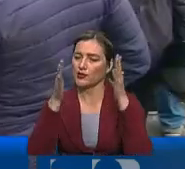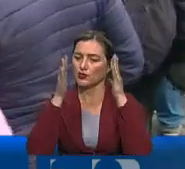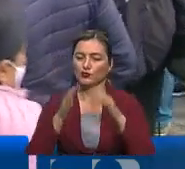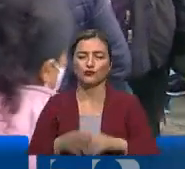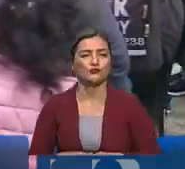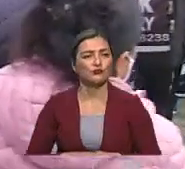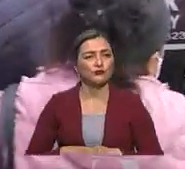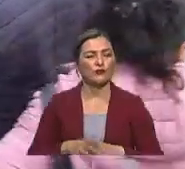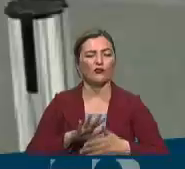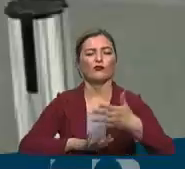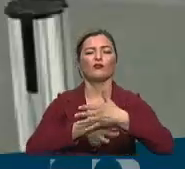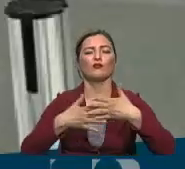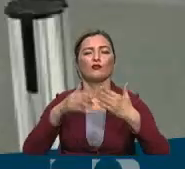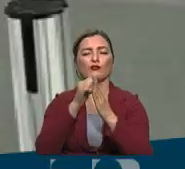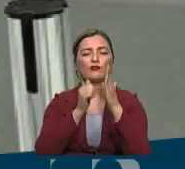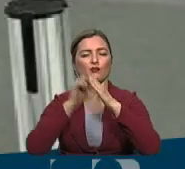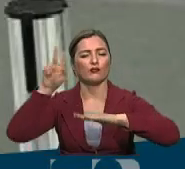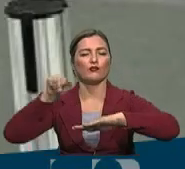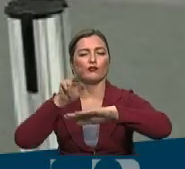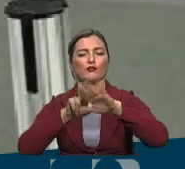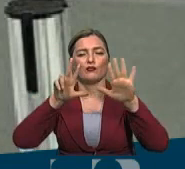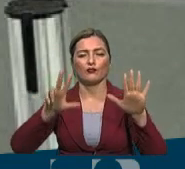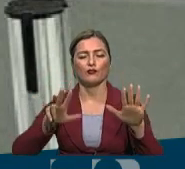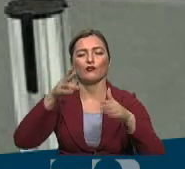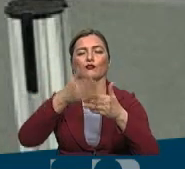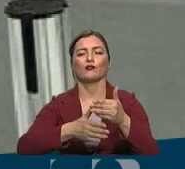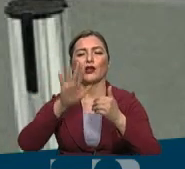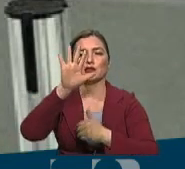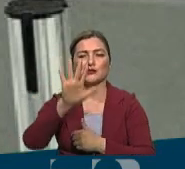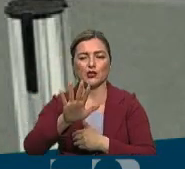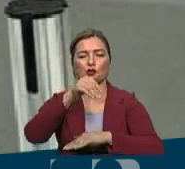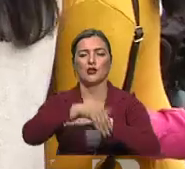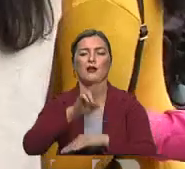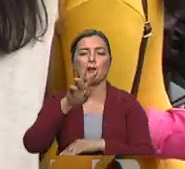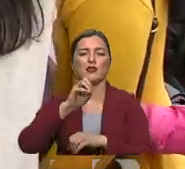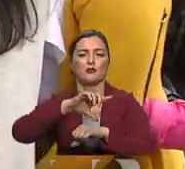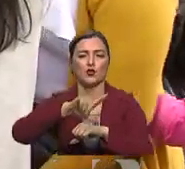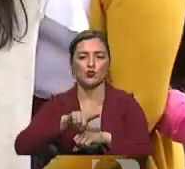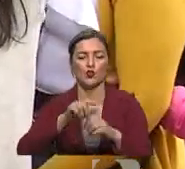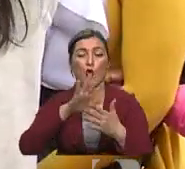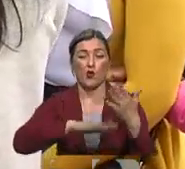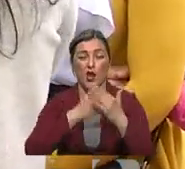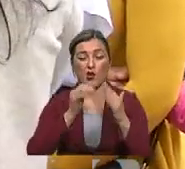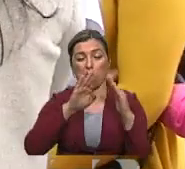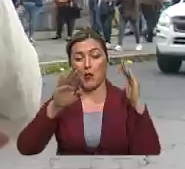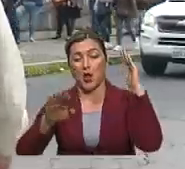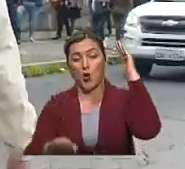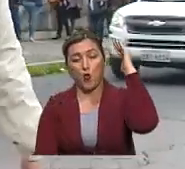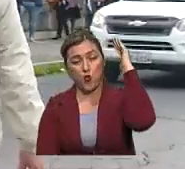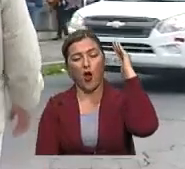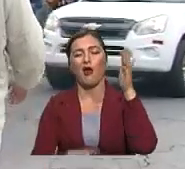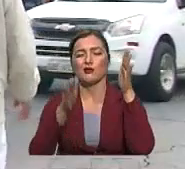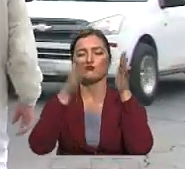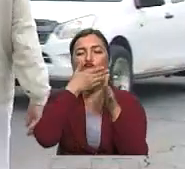atención. El horario de atención en la ANT es de 8 a 17 horas 20 y no se descarta extender ese horario para brindar una mejor atención